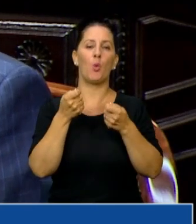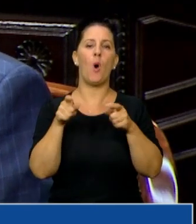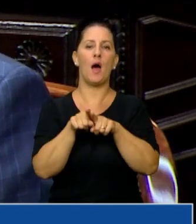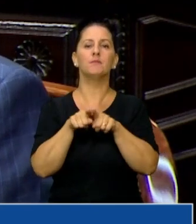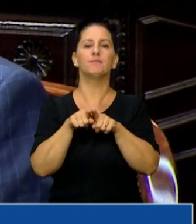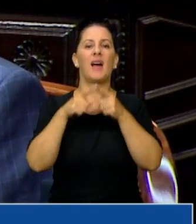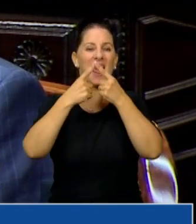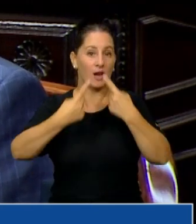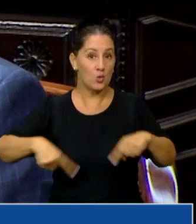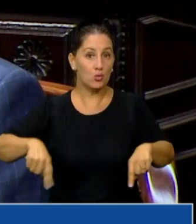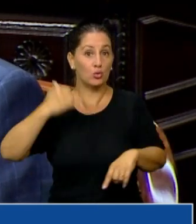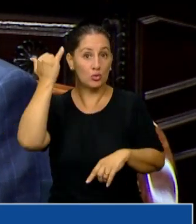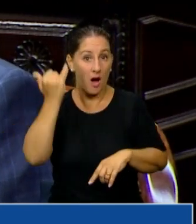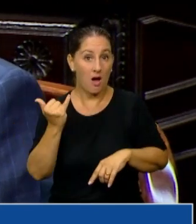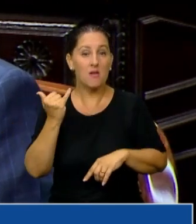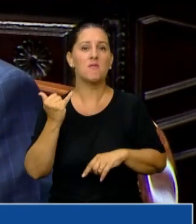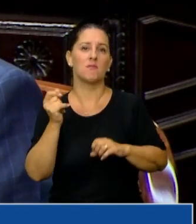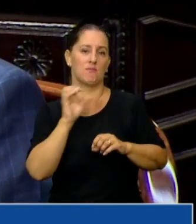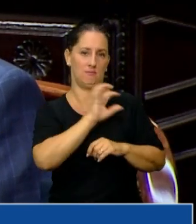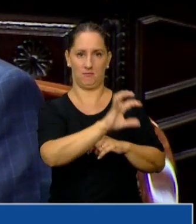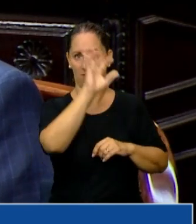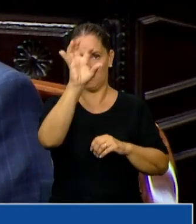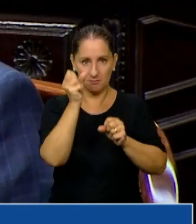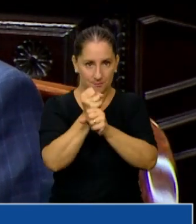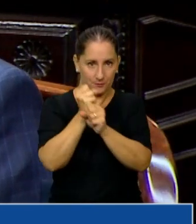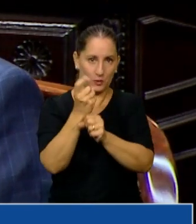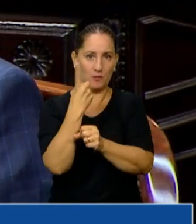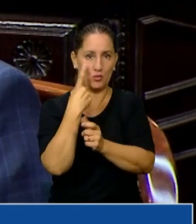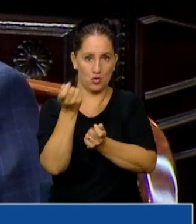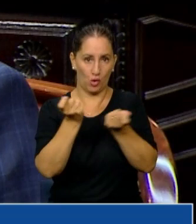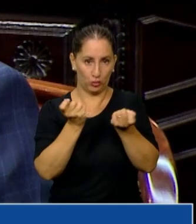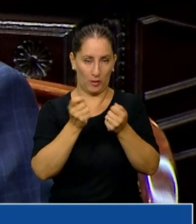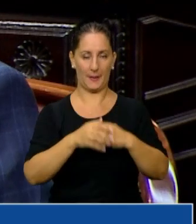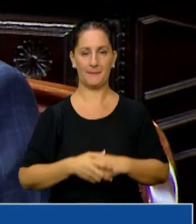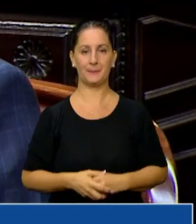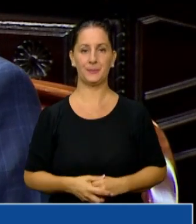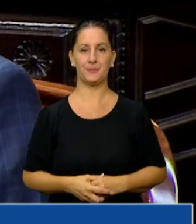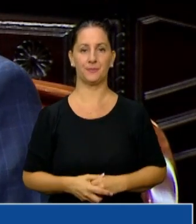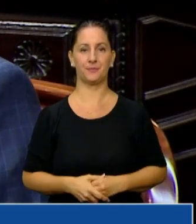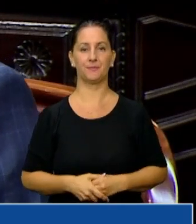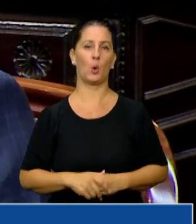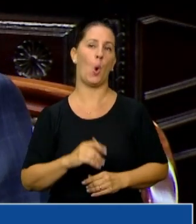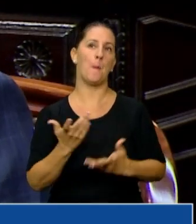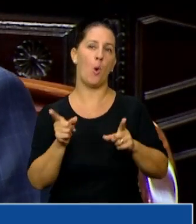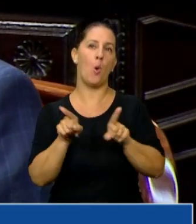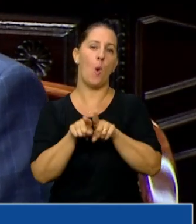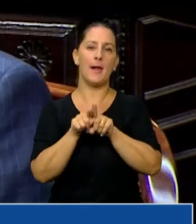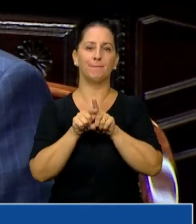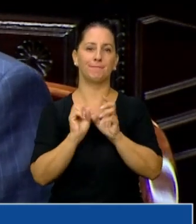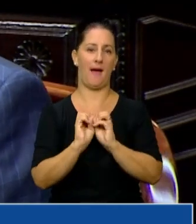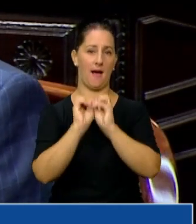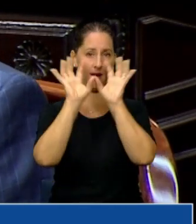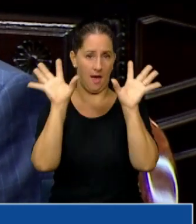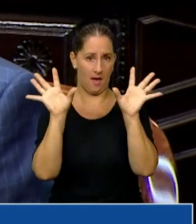con sus recursos en esa tarea. Es decir, y para que quede claro,